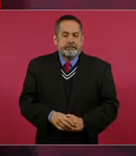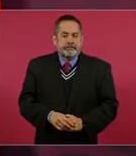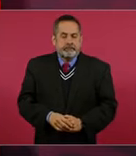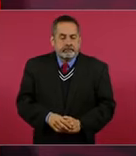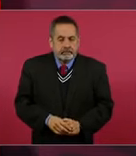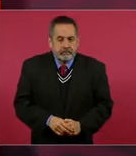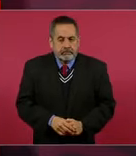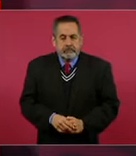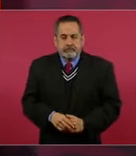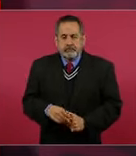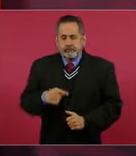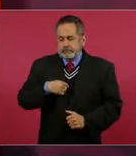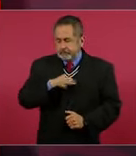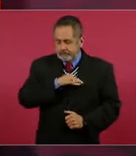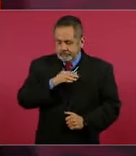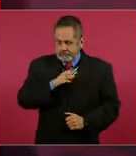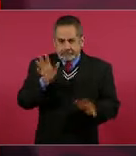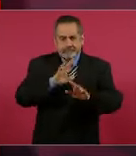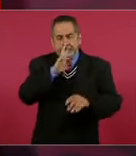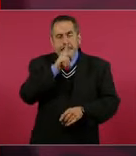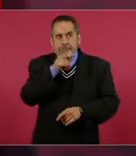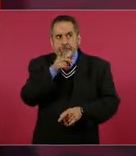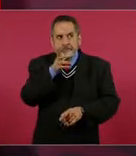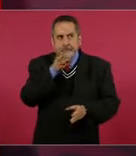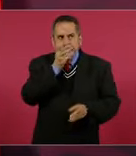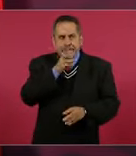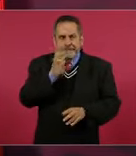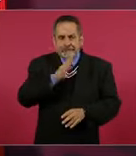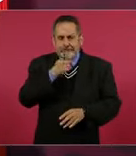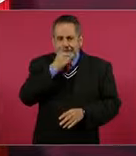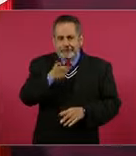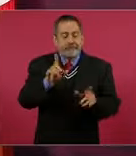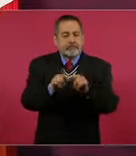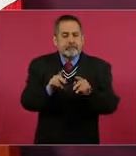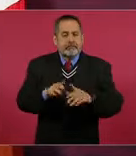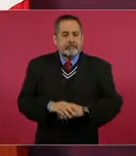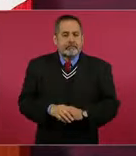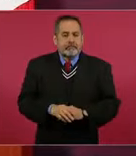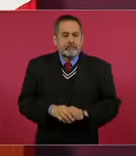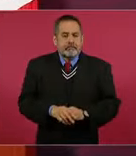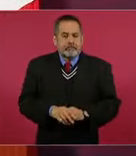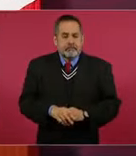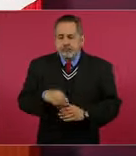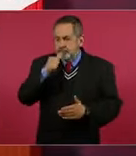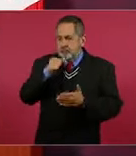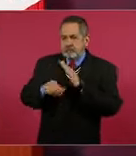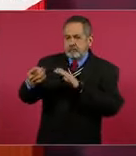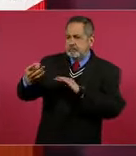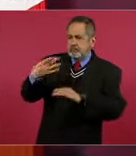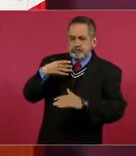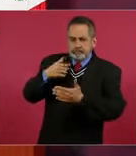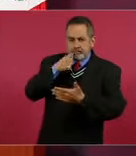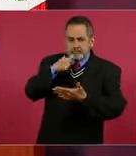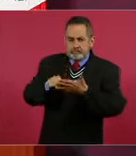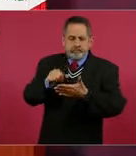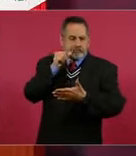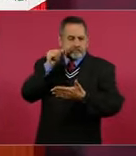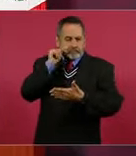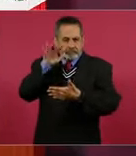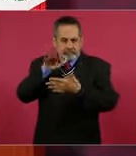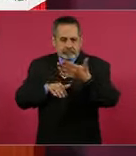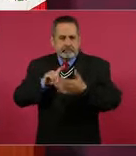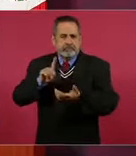que hasta puedo cometer una. No, no lo voy a cometer. Una indiscreción. Me mandó una carta ayer